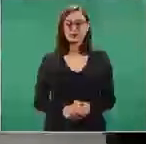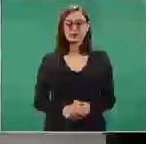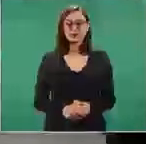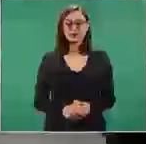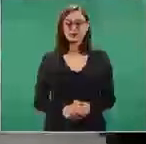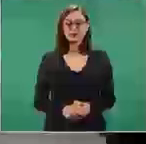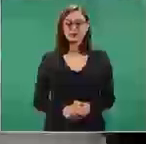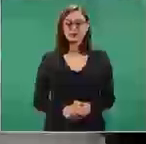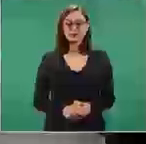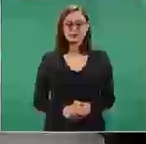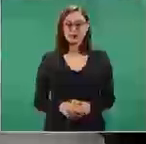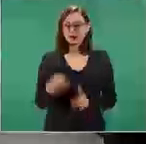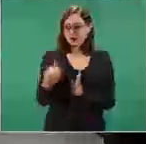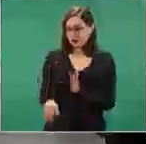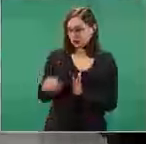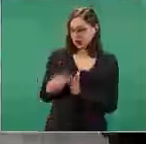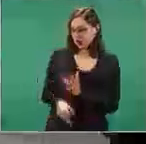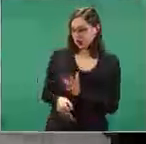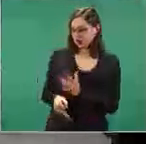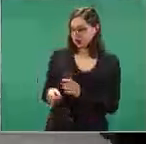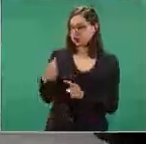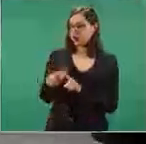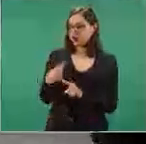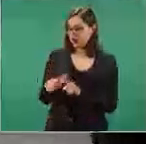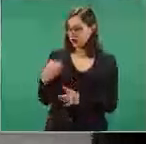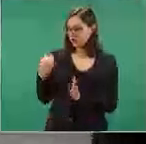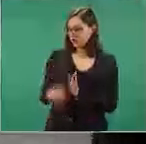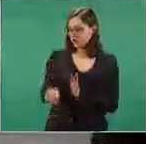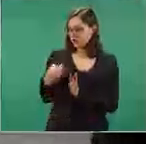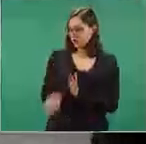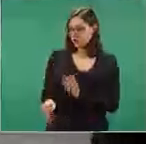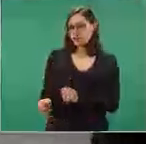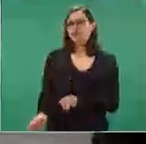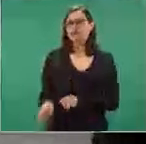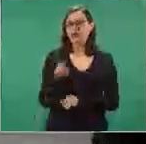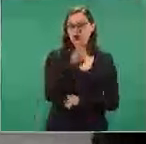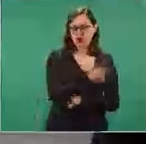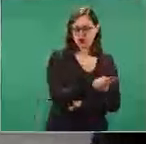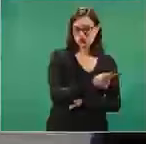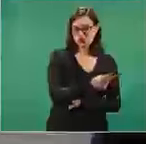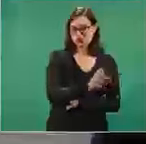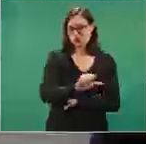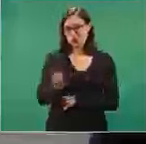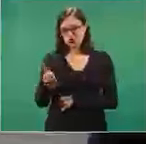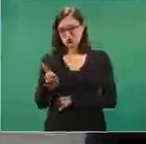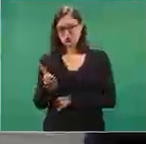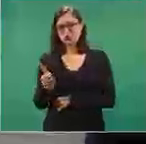¿Tenemos pendientes? Bueno, pero vamos con los dos y luego con los pendientes.